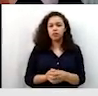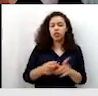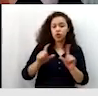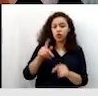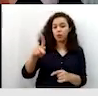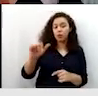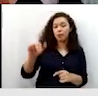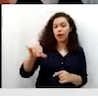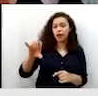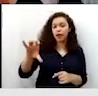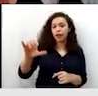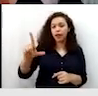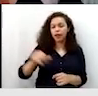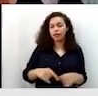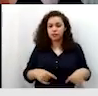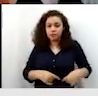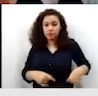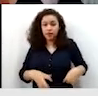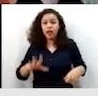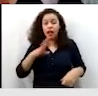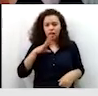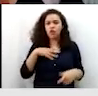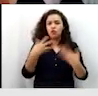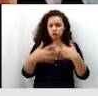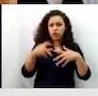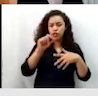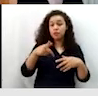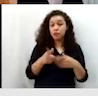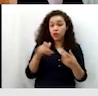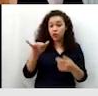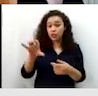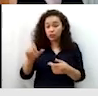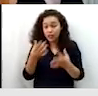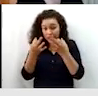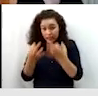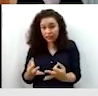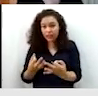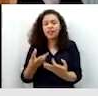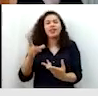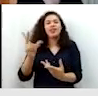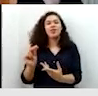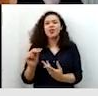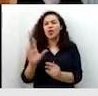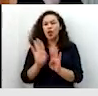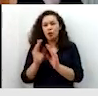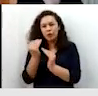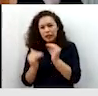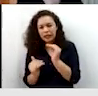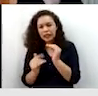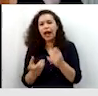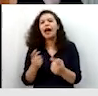produciendo una insulina de calidad, por decirlo así. Entonces, por eso se empieza con